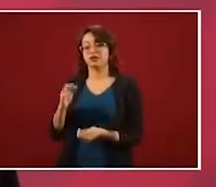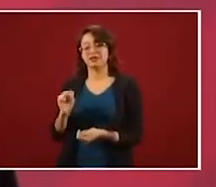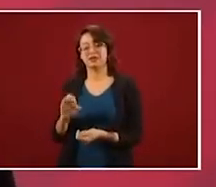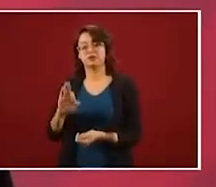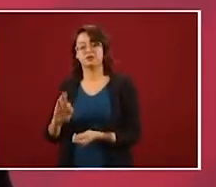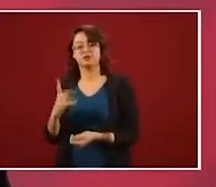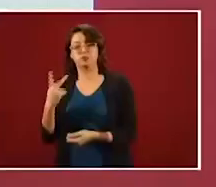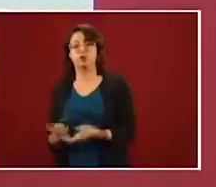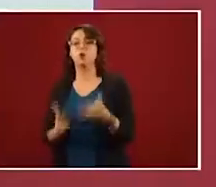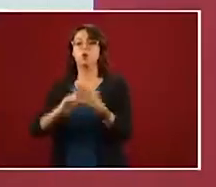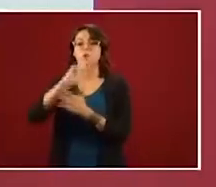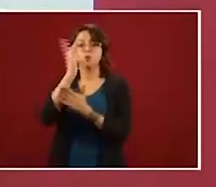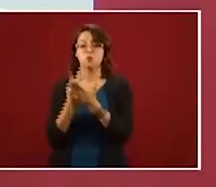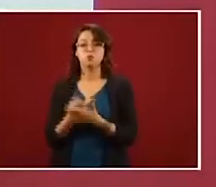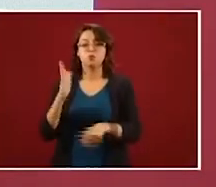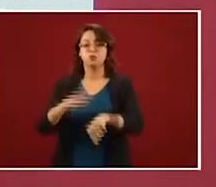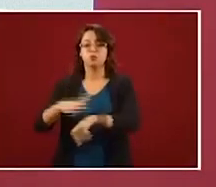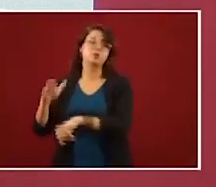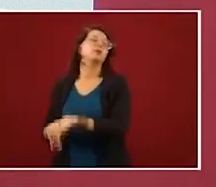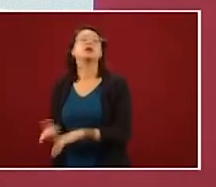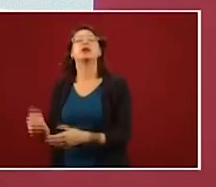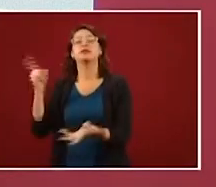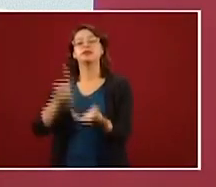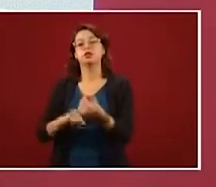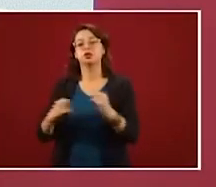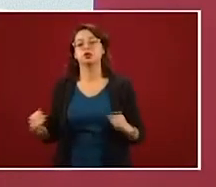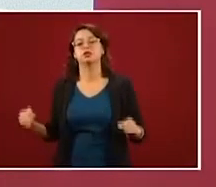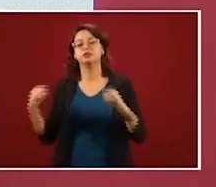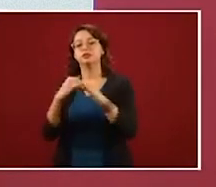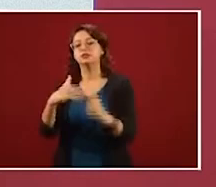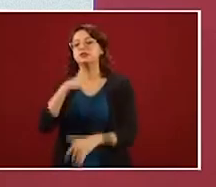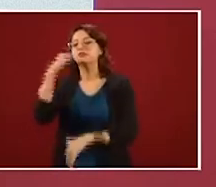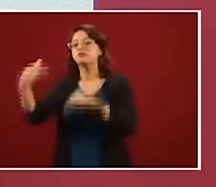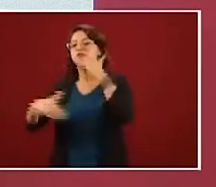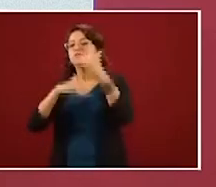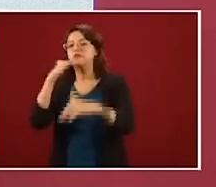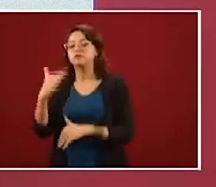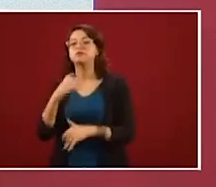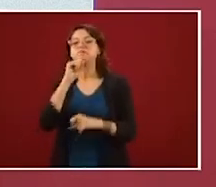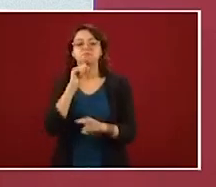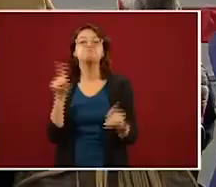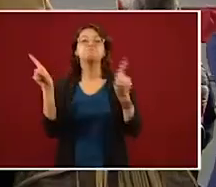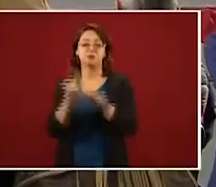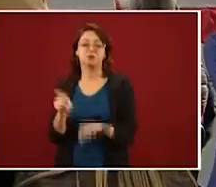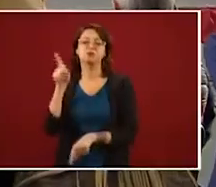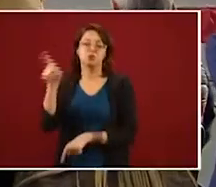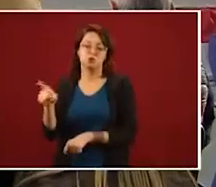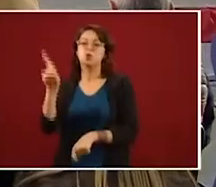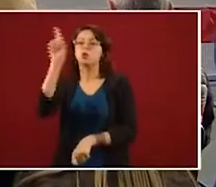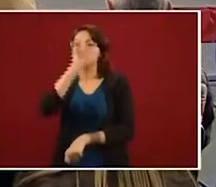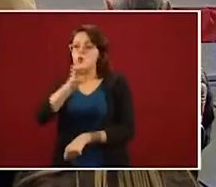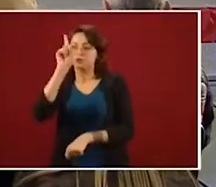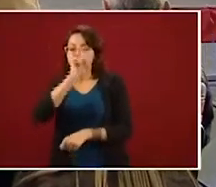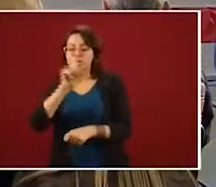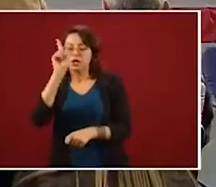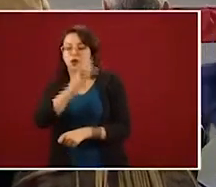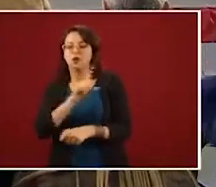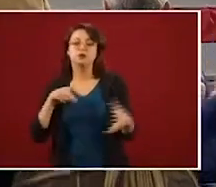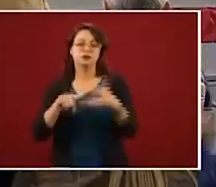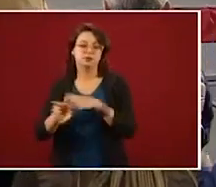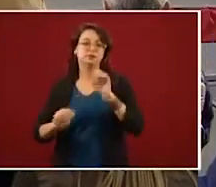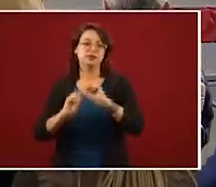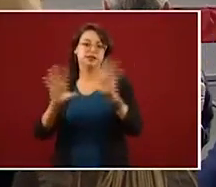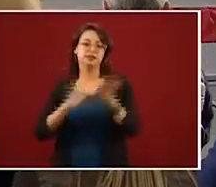como nuestros programas de los alertadores internos y externos de la corrupción, los whistleblowers, que también son de las recomendaciones de